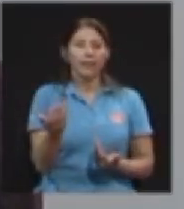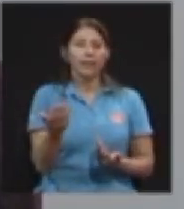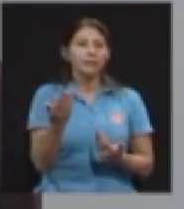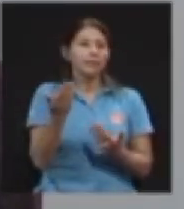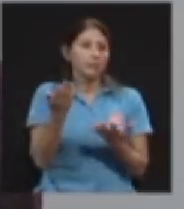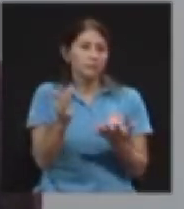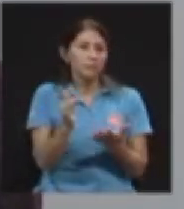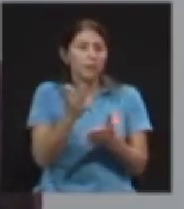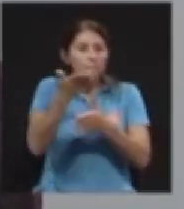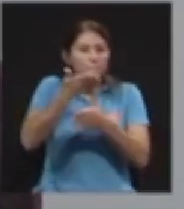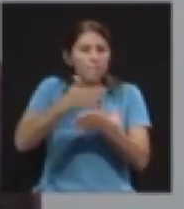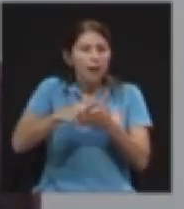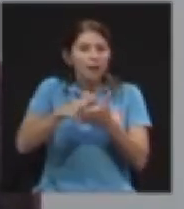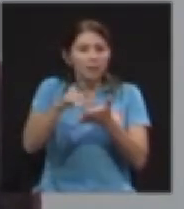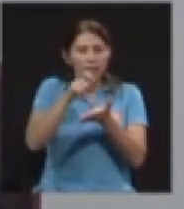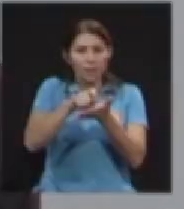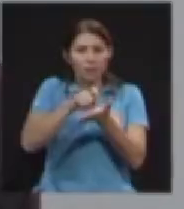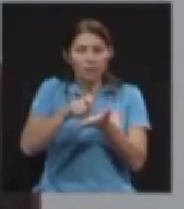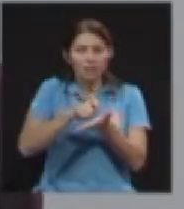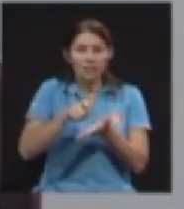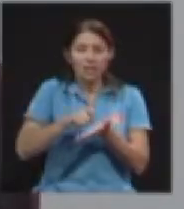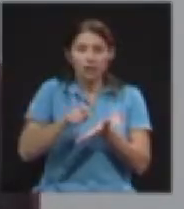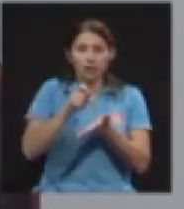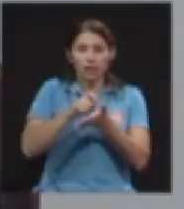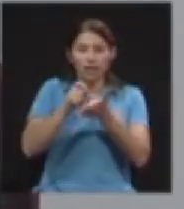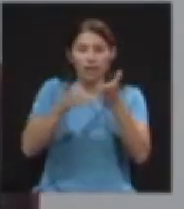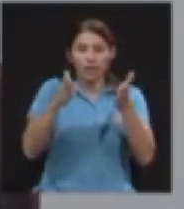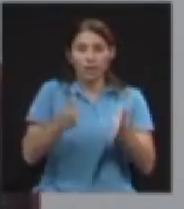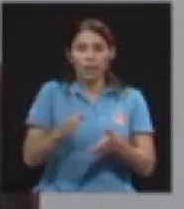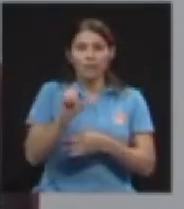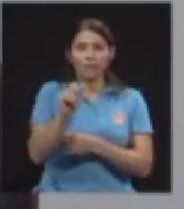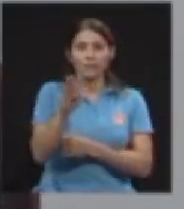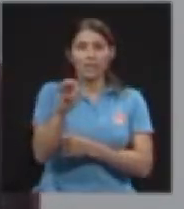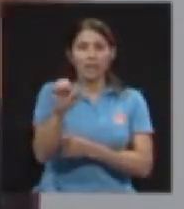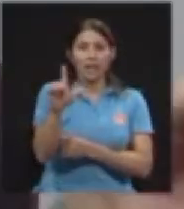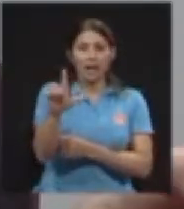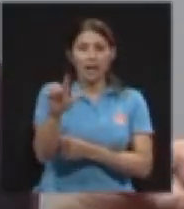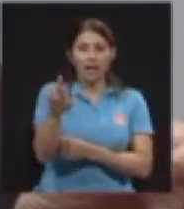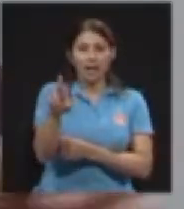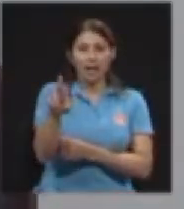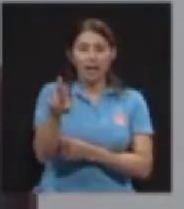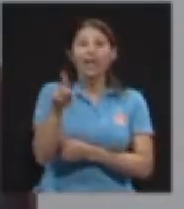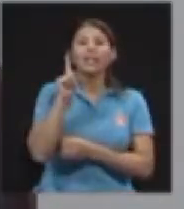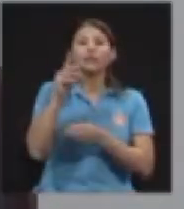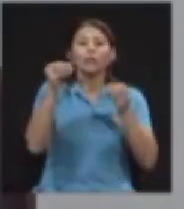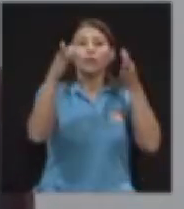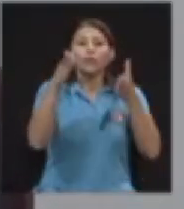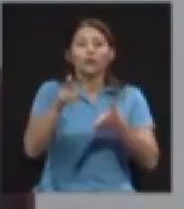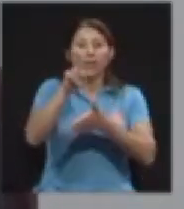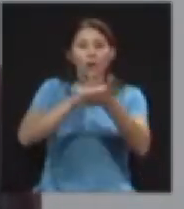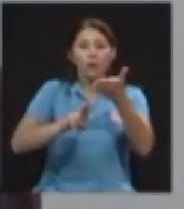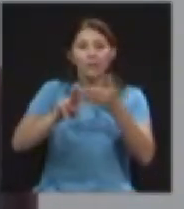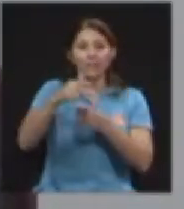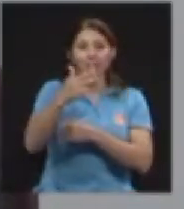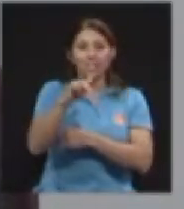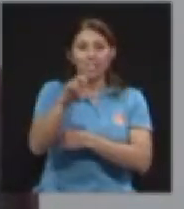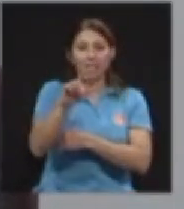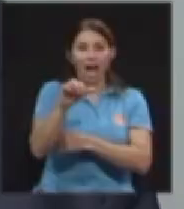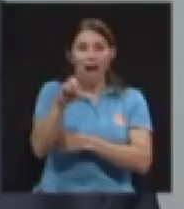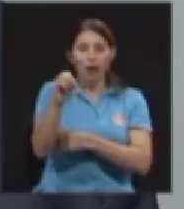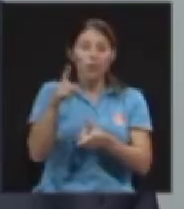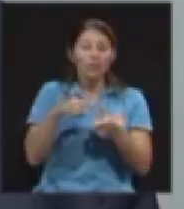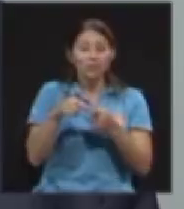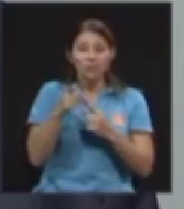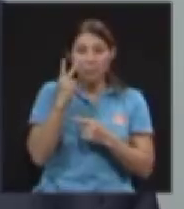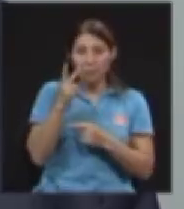parte de los escritos de Stigler, que es un profesor de la Universidad de Chicago, de manera que ese hilo está ahí. Sí, sin duda.